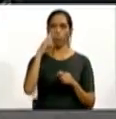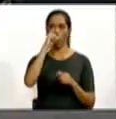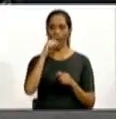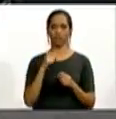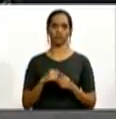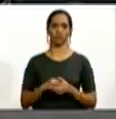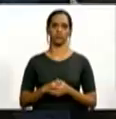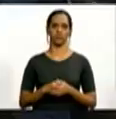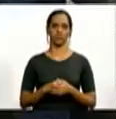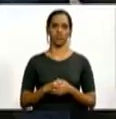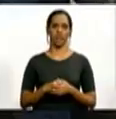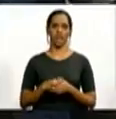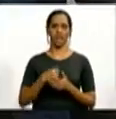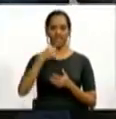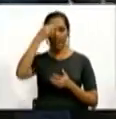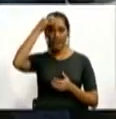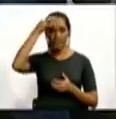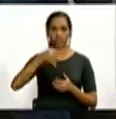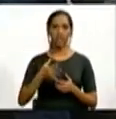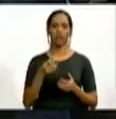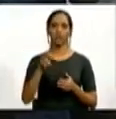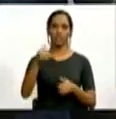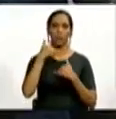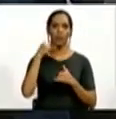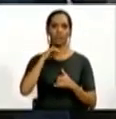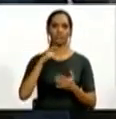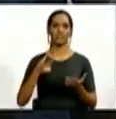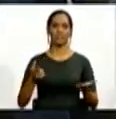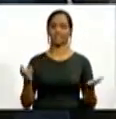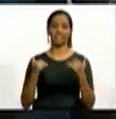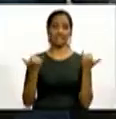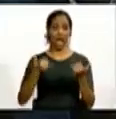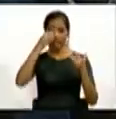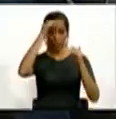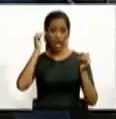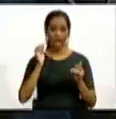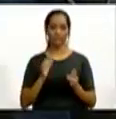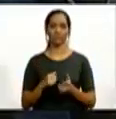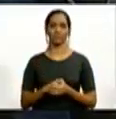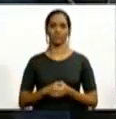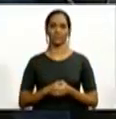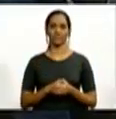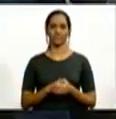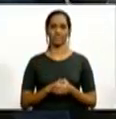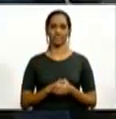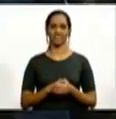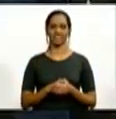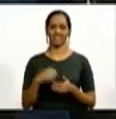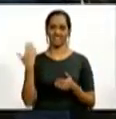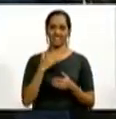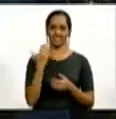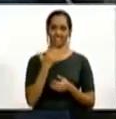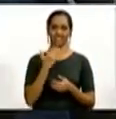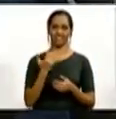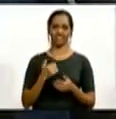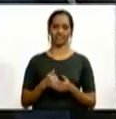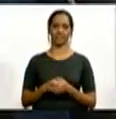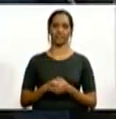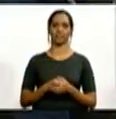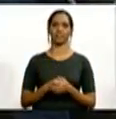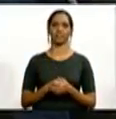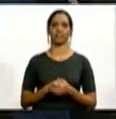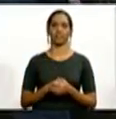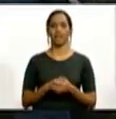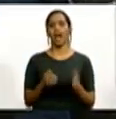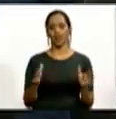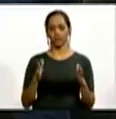Sí, señor. El tipo estaba tan obstinado que nos llamó a nosotros. ¡Ya! Bueno, mira, filtren esto ahí. No, no lo metí, dije que fue yo.